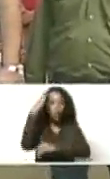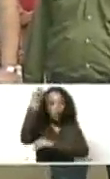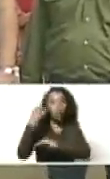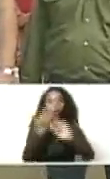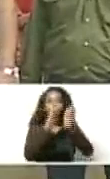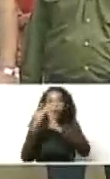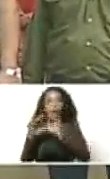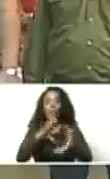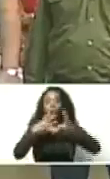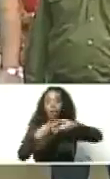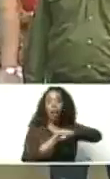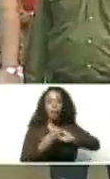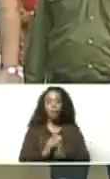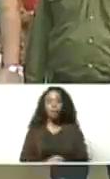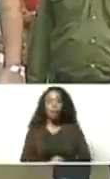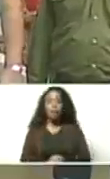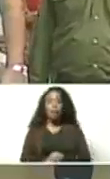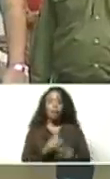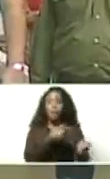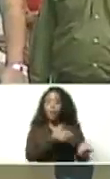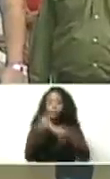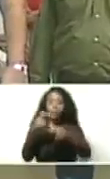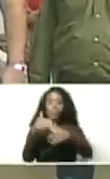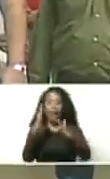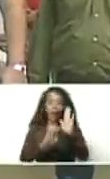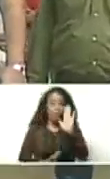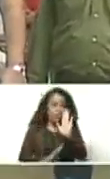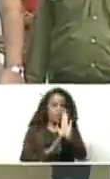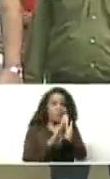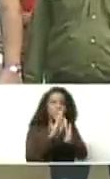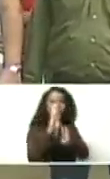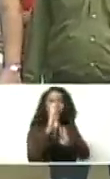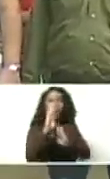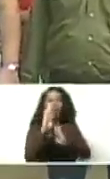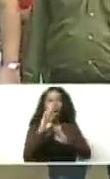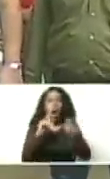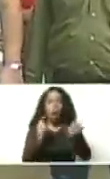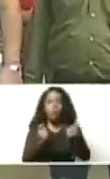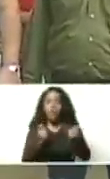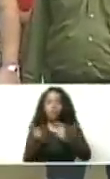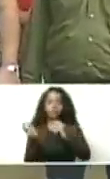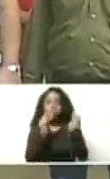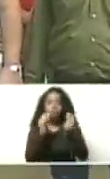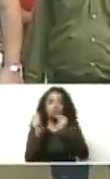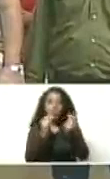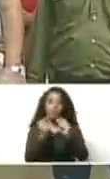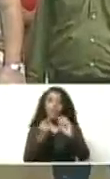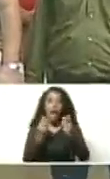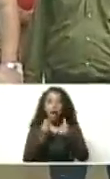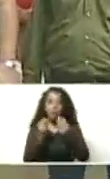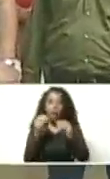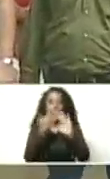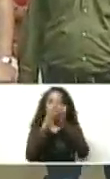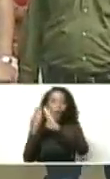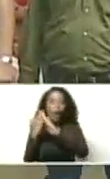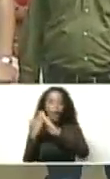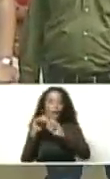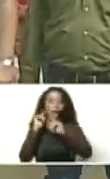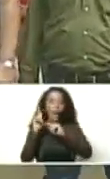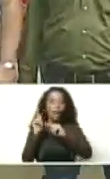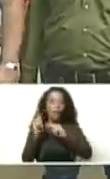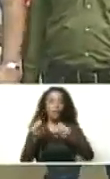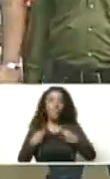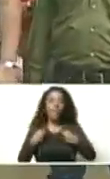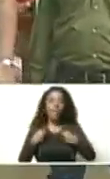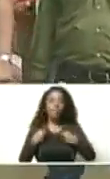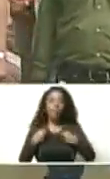en los CLAP, que nos lleve a un Big Bang de la economía comunal. La economía comunal viviendo